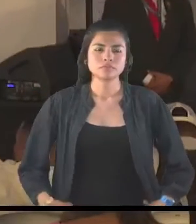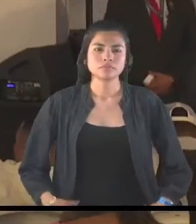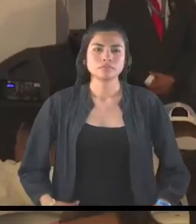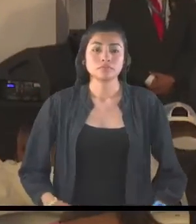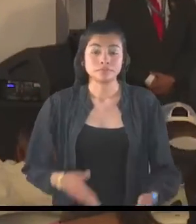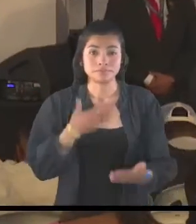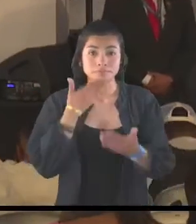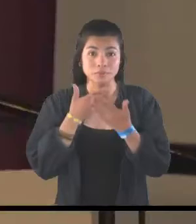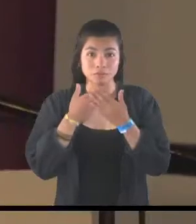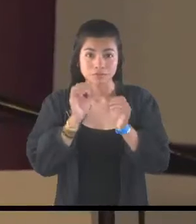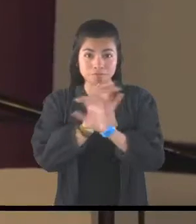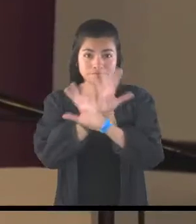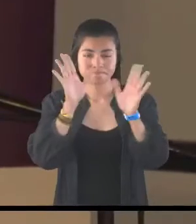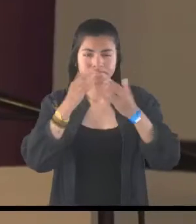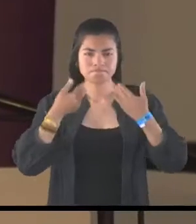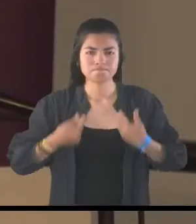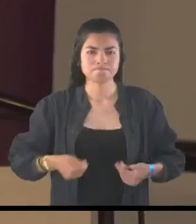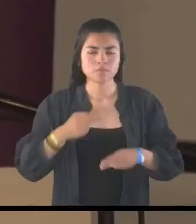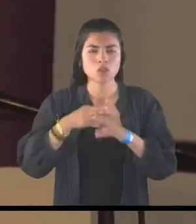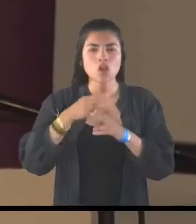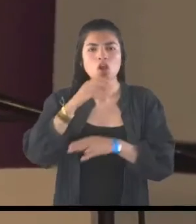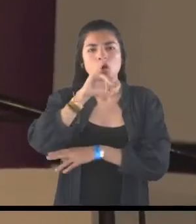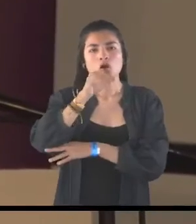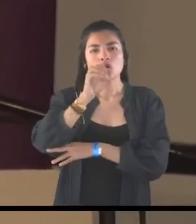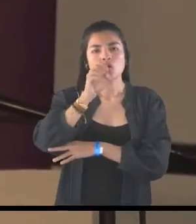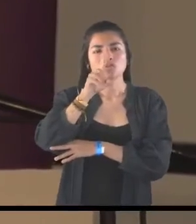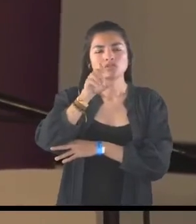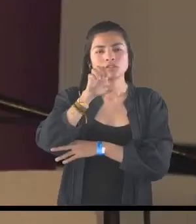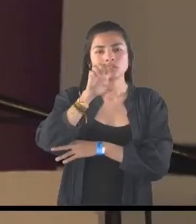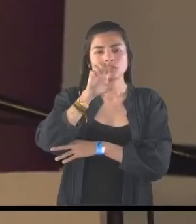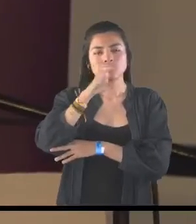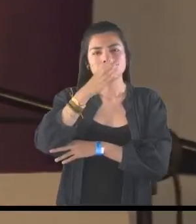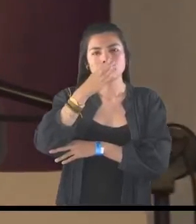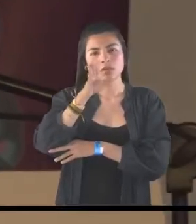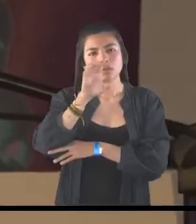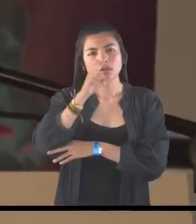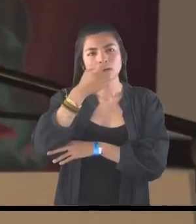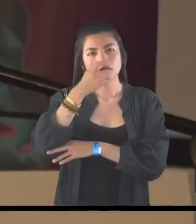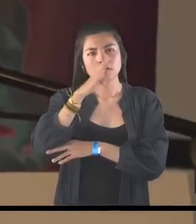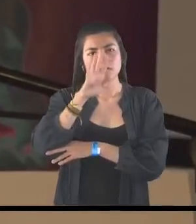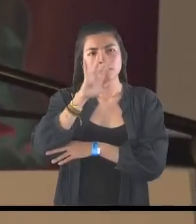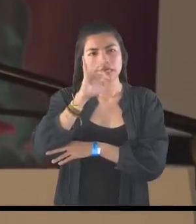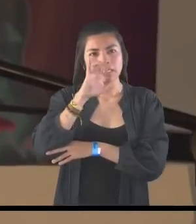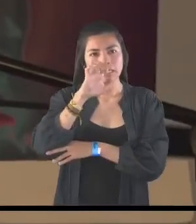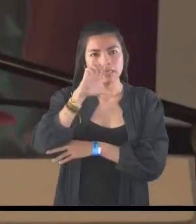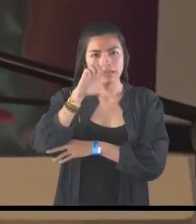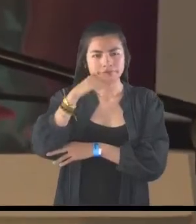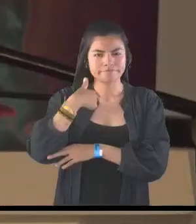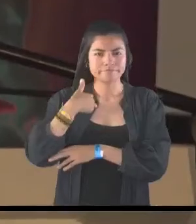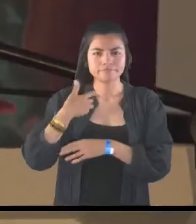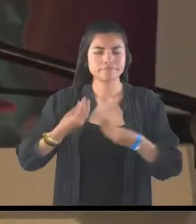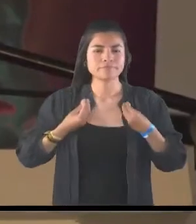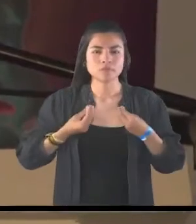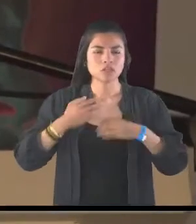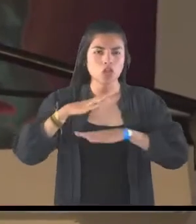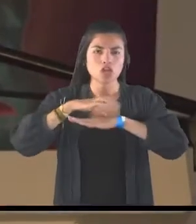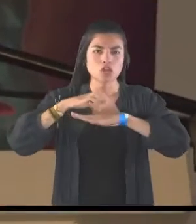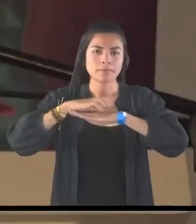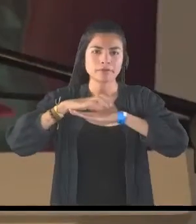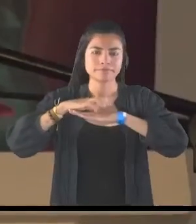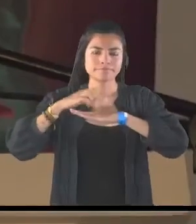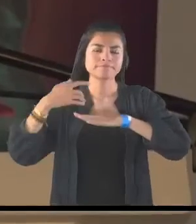Buenos días, mi nombre es José Gabriel Morales, de Collaima, Tolima, desplazado por el conflicto